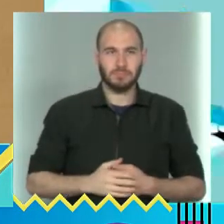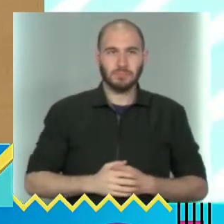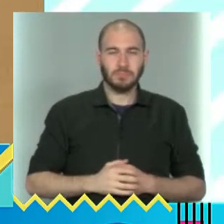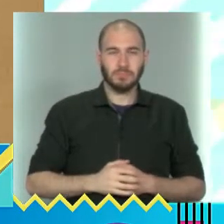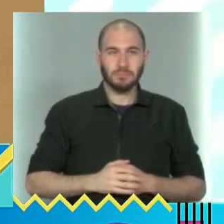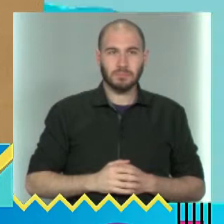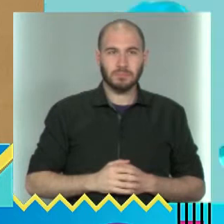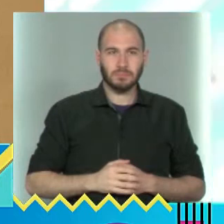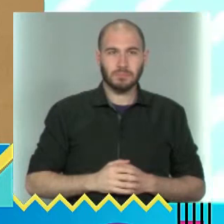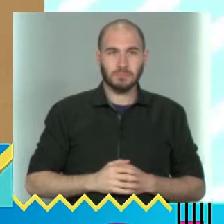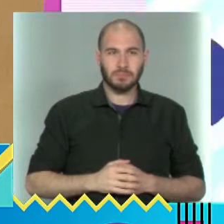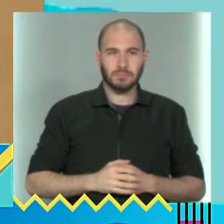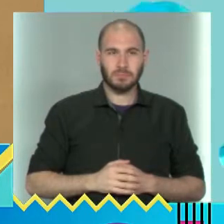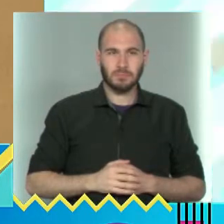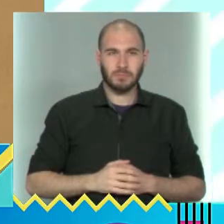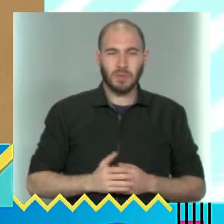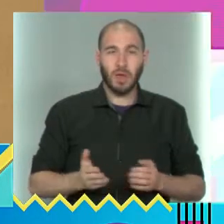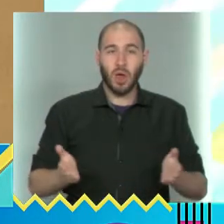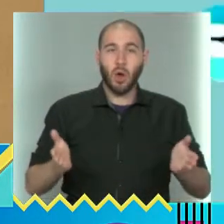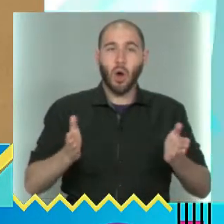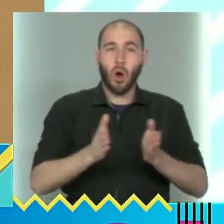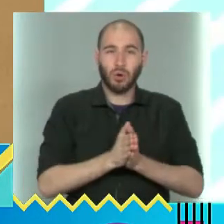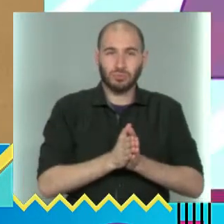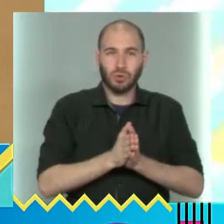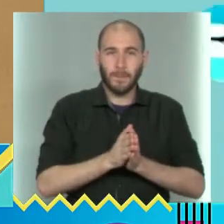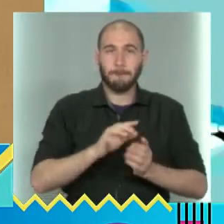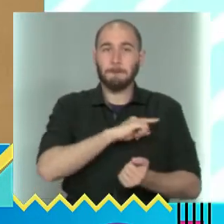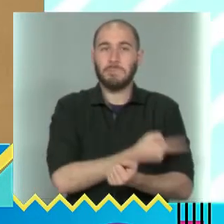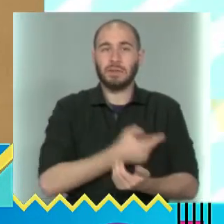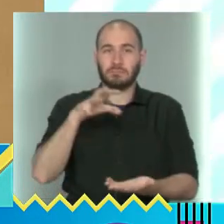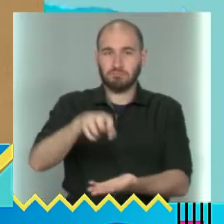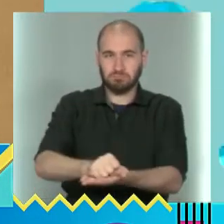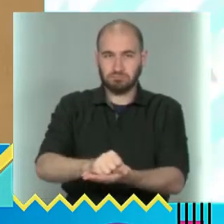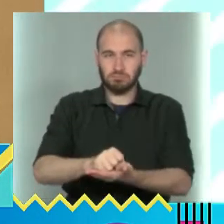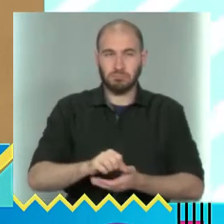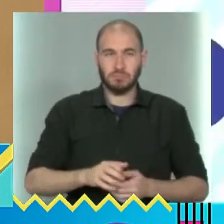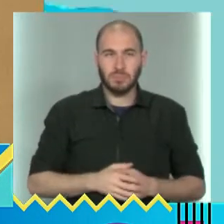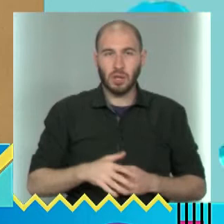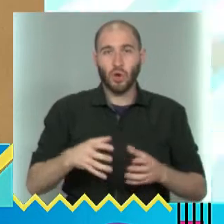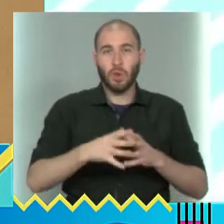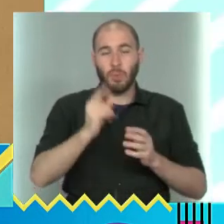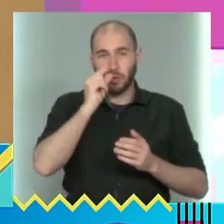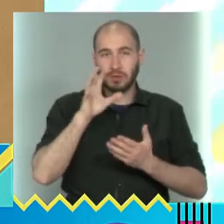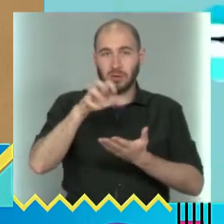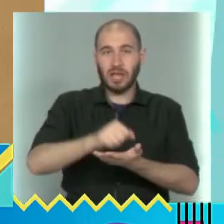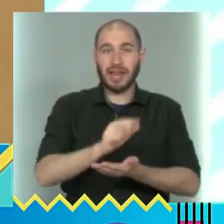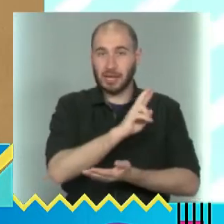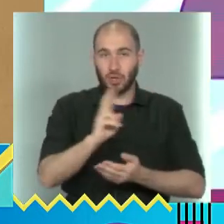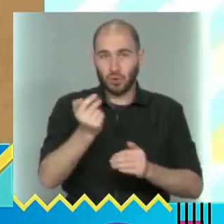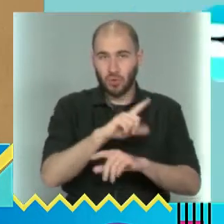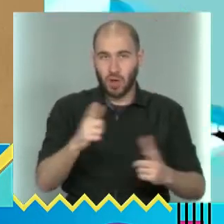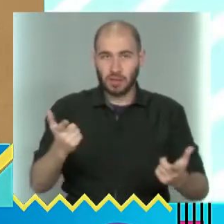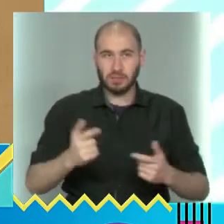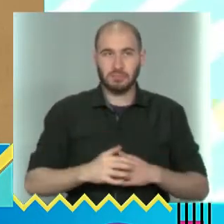y junto con la toma del poder de este partido laico,